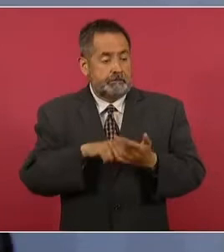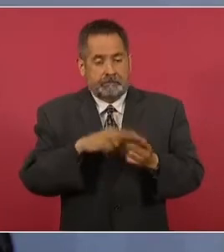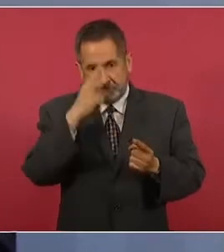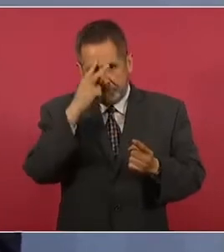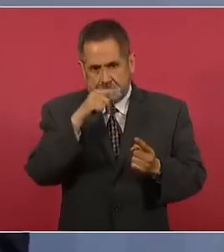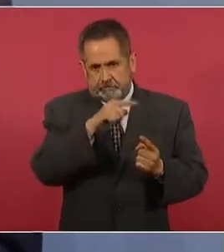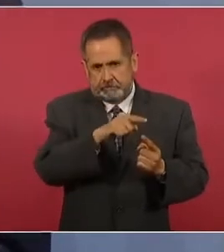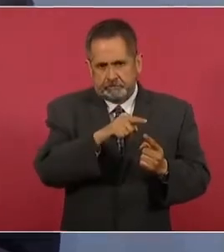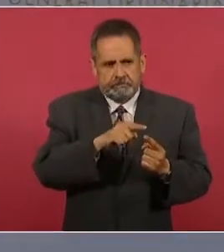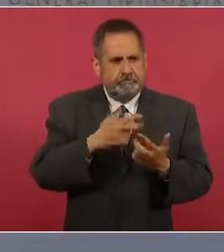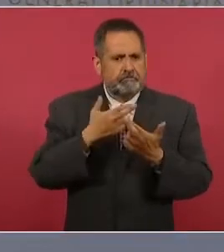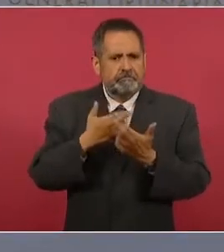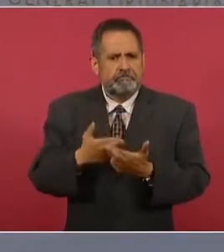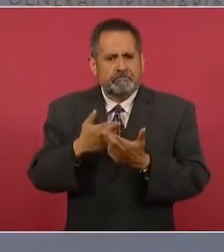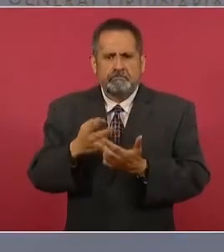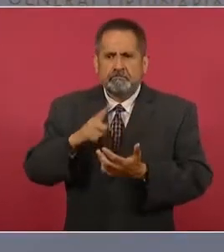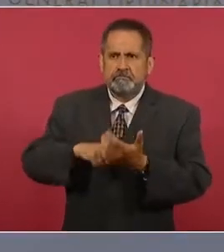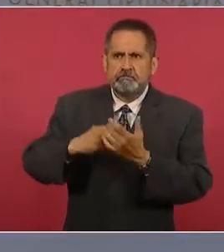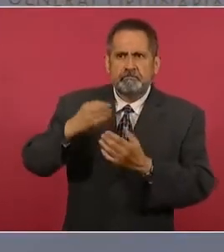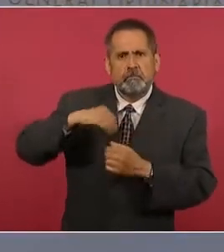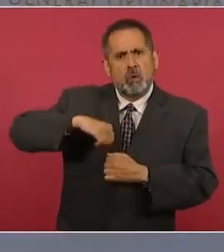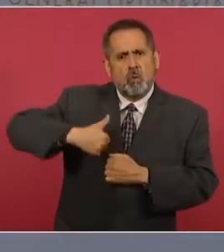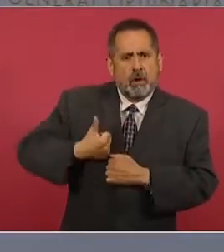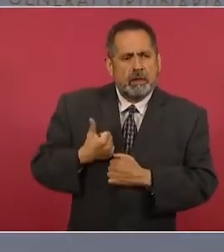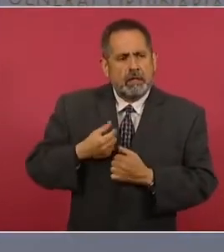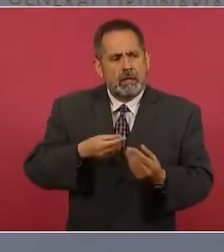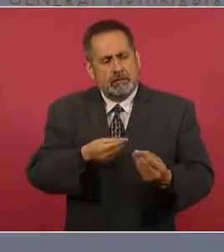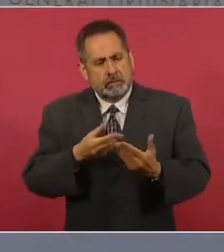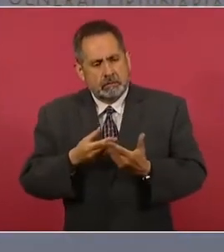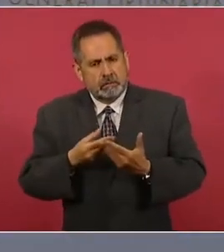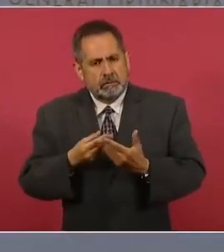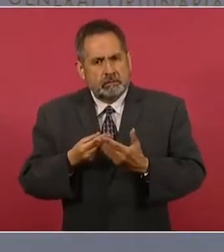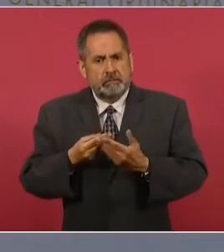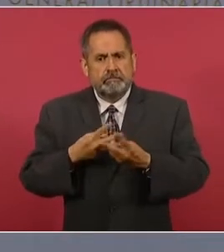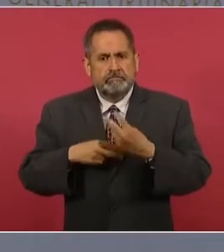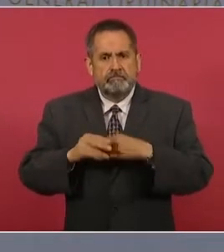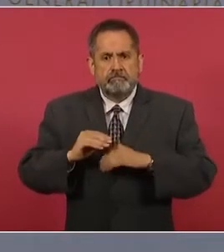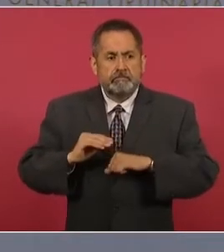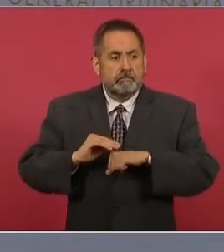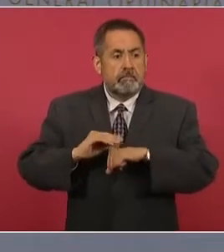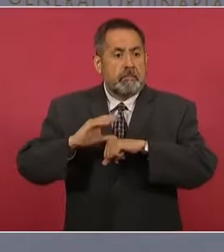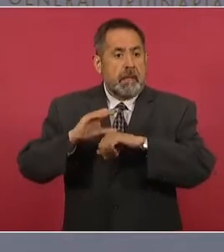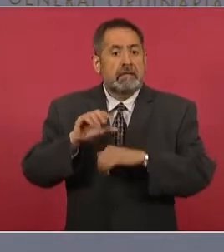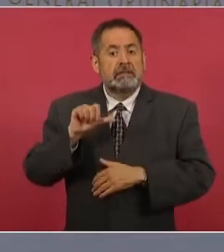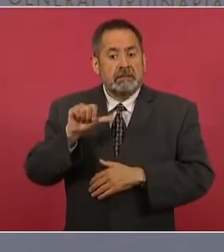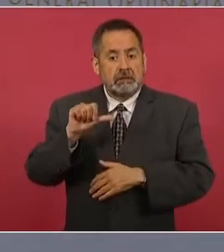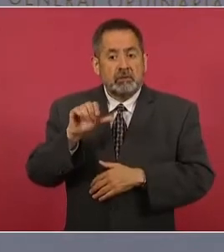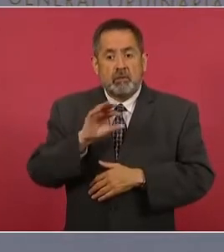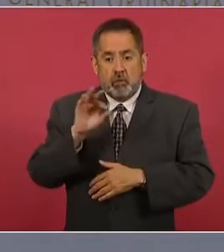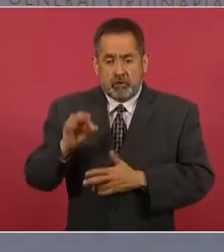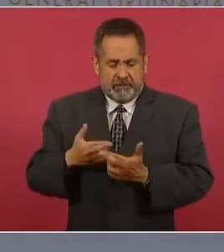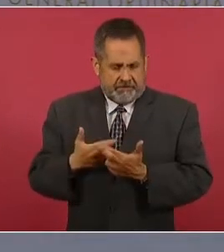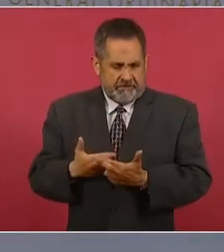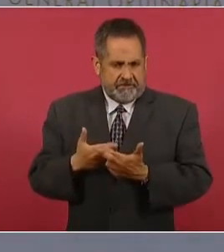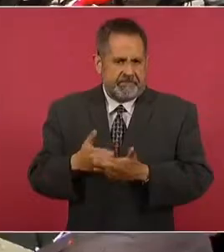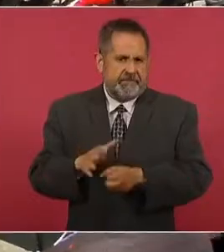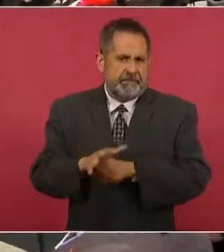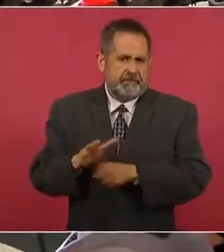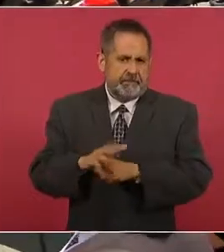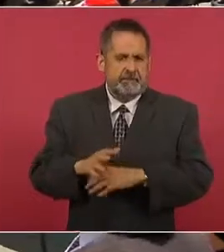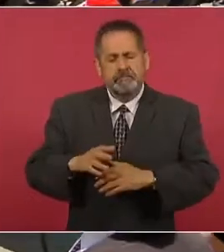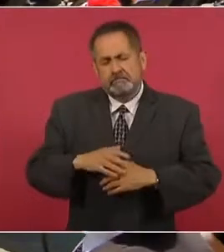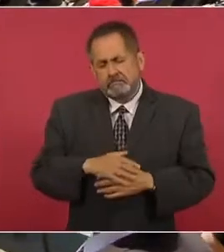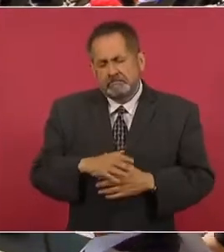unas reservas que se han incrementado en 16%. Y hay